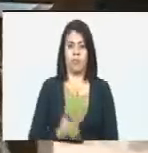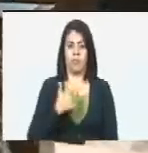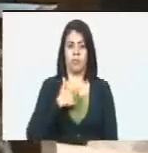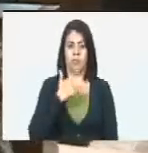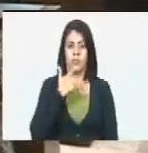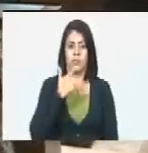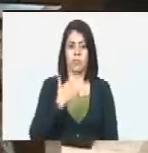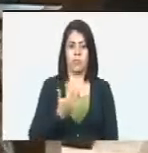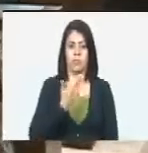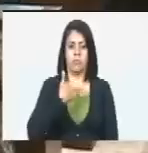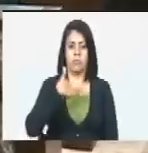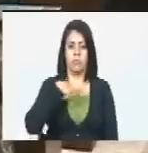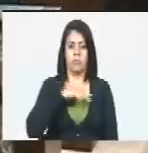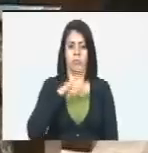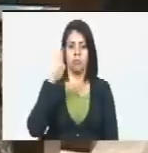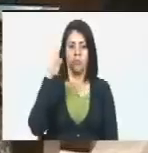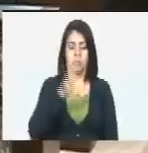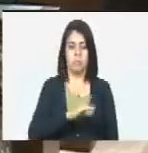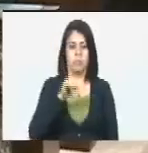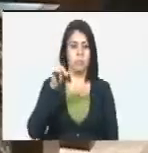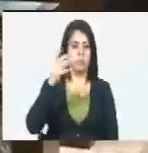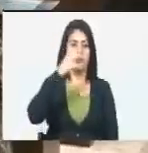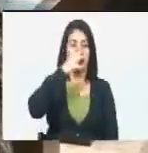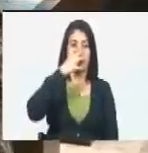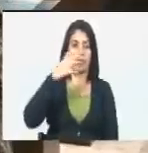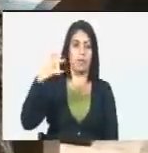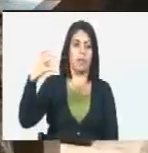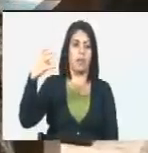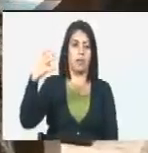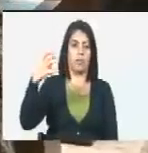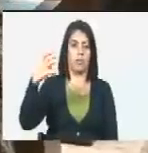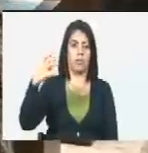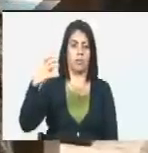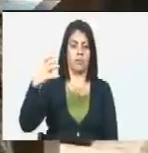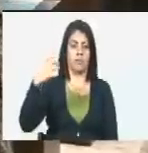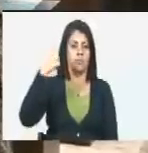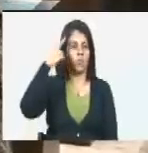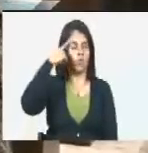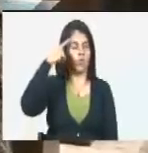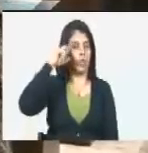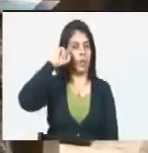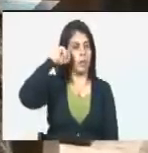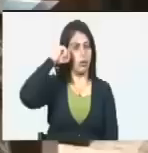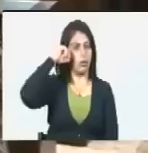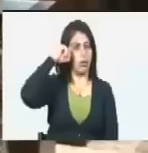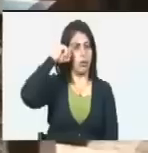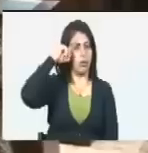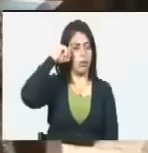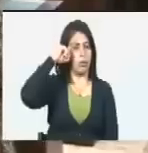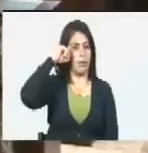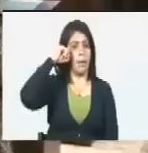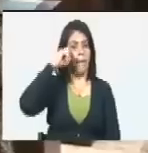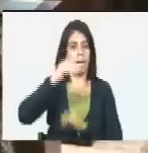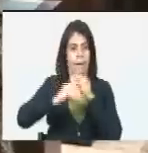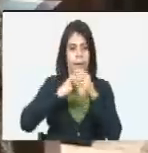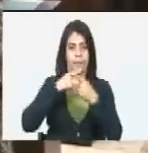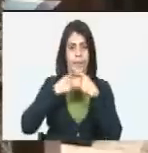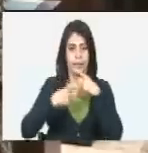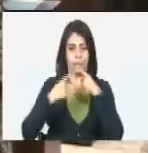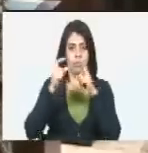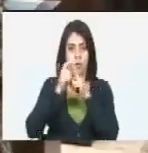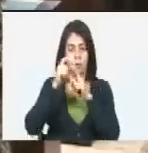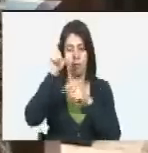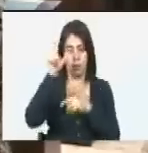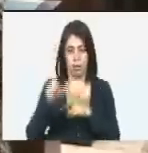nosotros venimos de aquel grito. No sé si lo recuerda, acabo de decirle a unas personas.